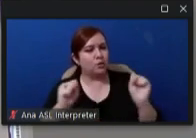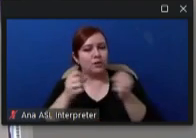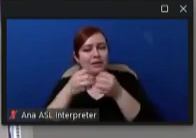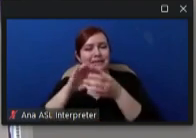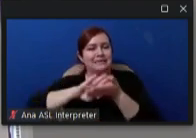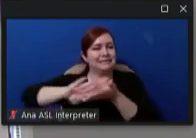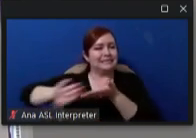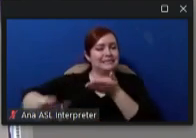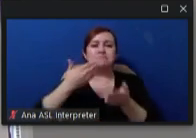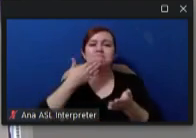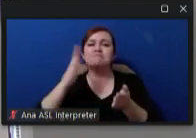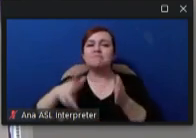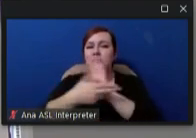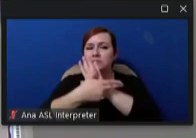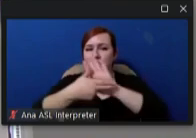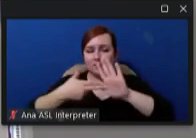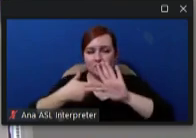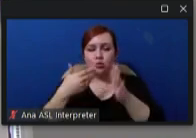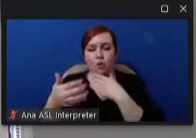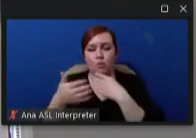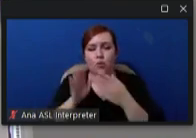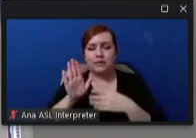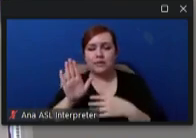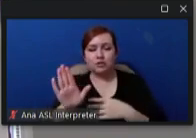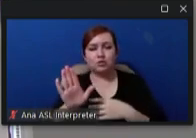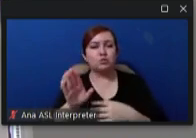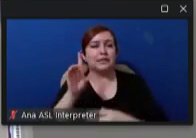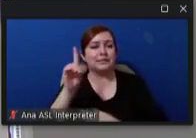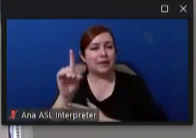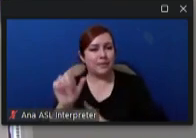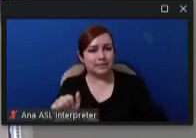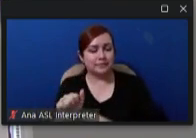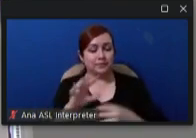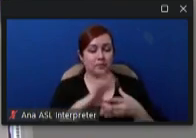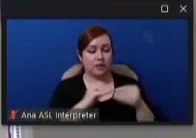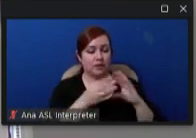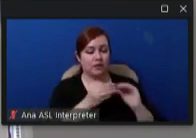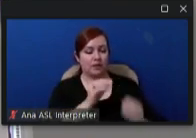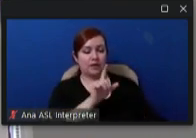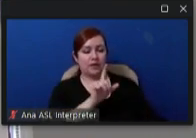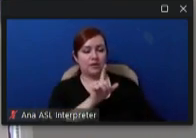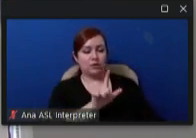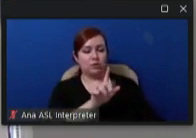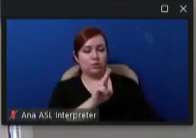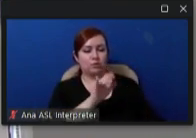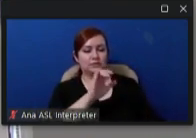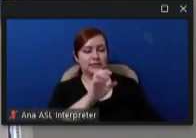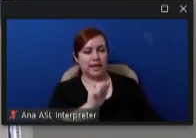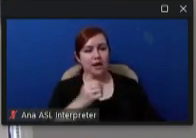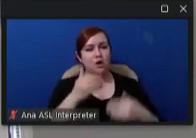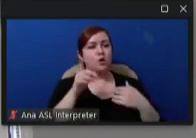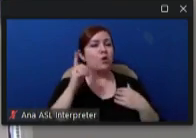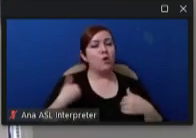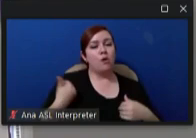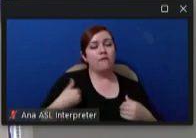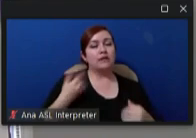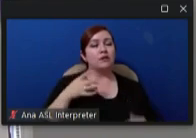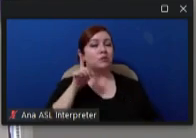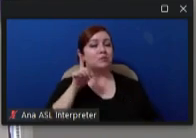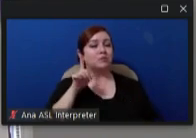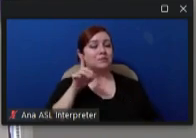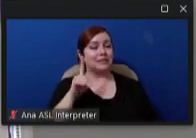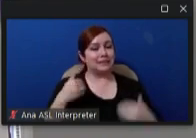su capacidad. La historia de Lucía. Una joven con discapacidad psicosocial destaca cómo la discriminación